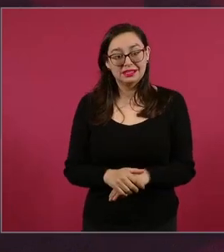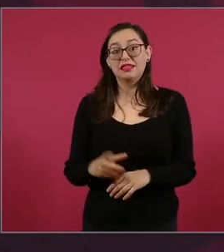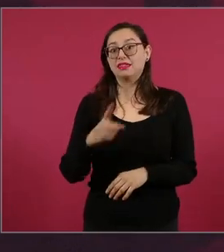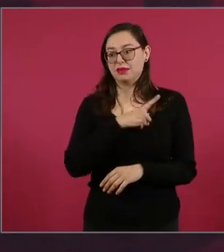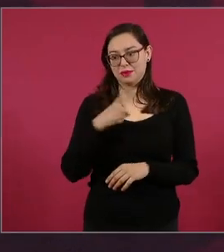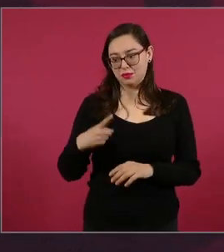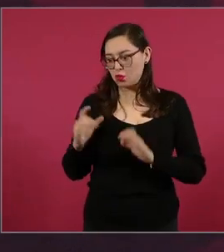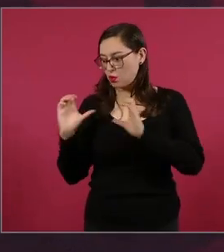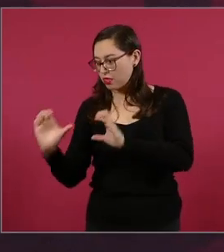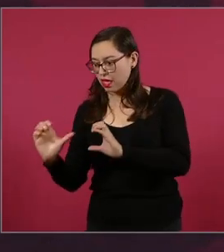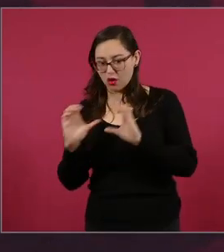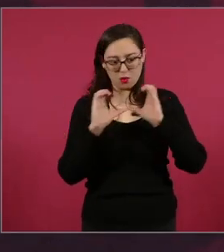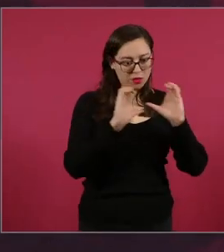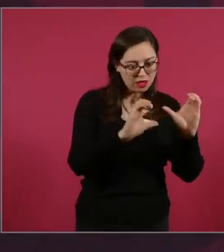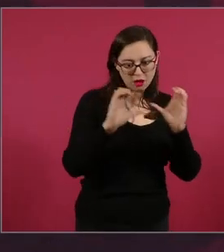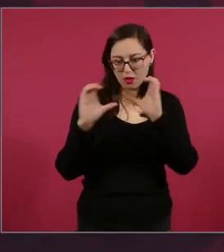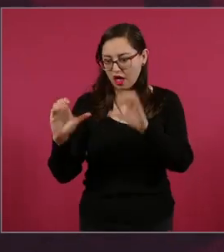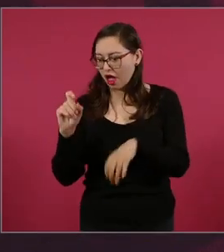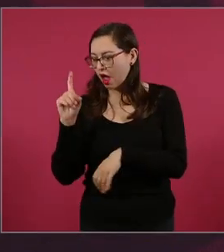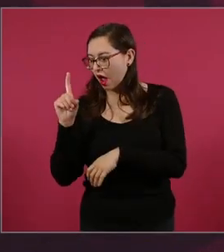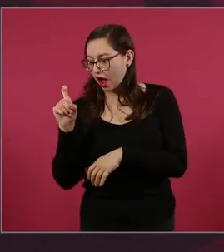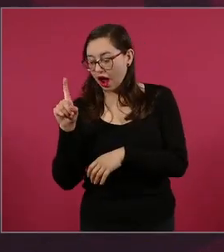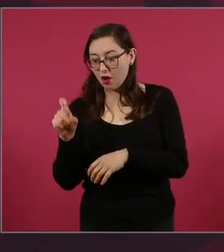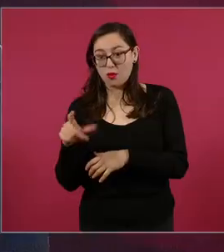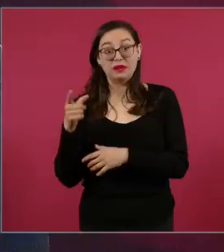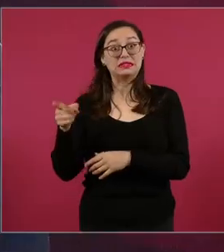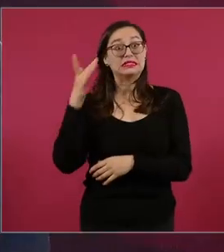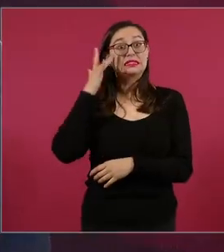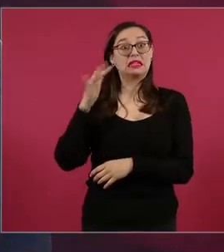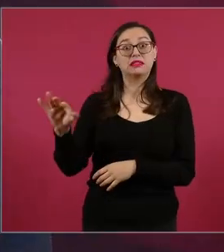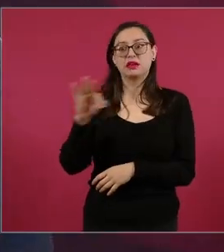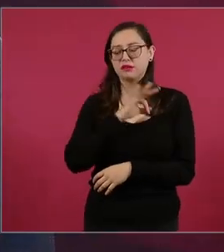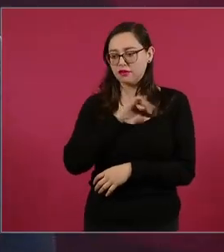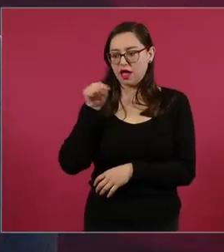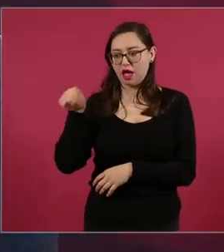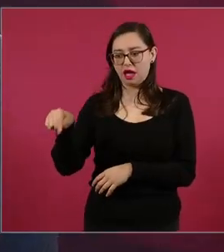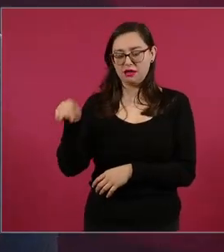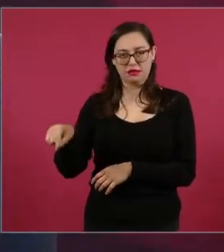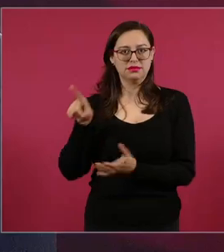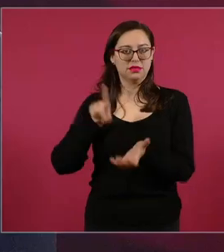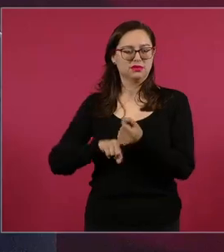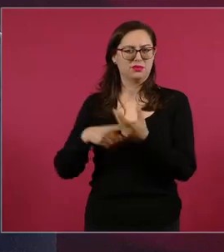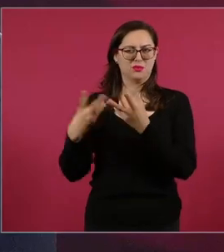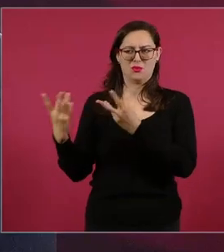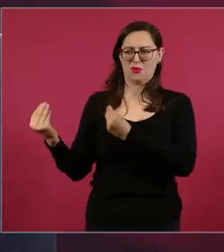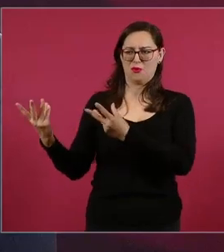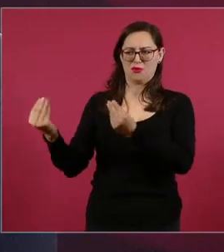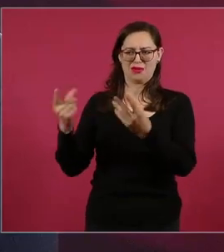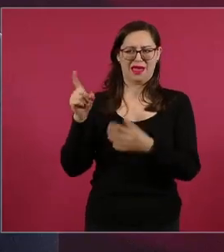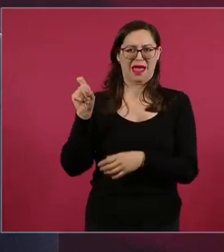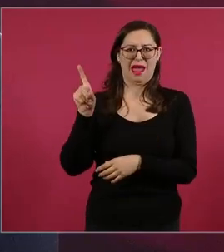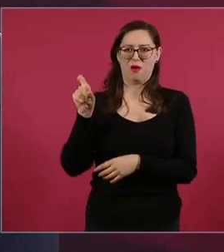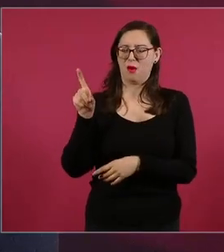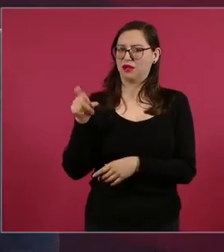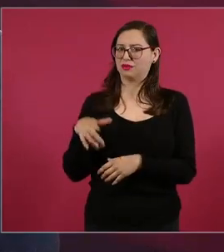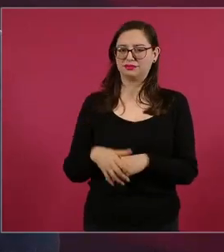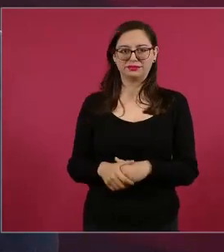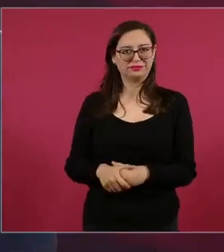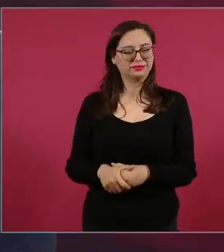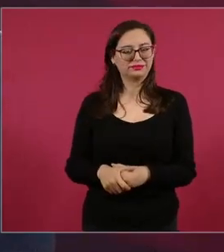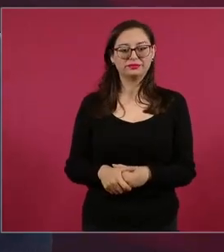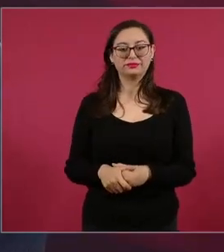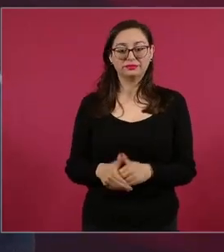de Tatabasco, se está liberando.